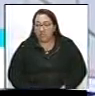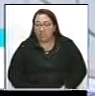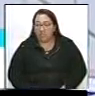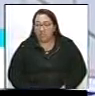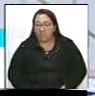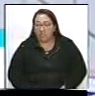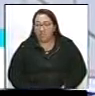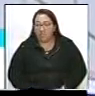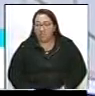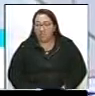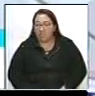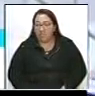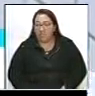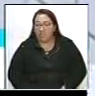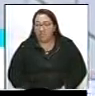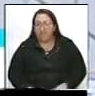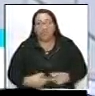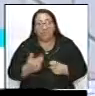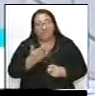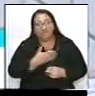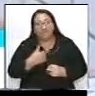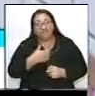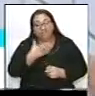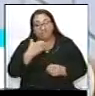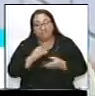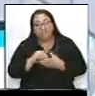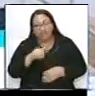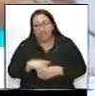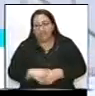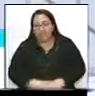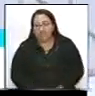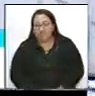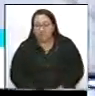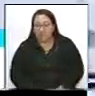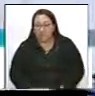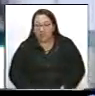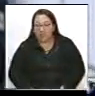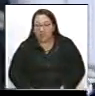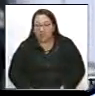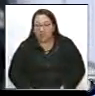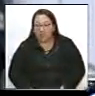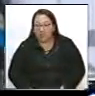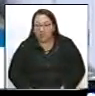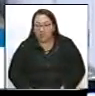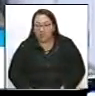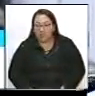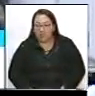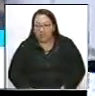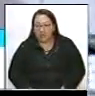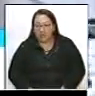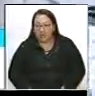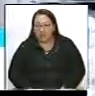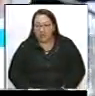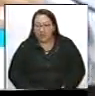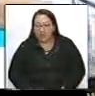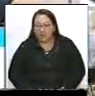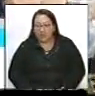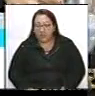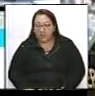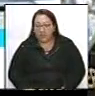Entonces, Presidenta, creo que mejor sería ir al voto. Gracias, congresista Mulder. Tiene la palabra el congresista